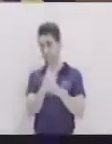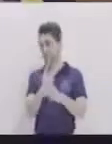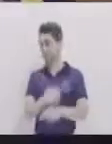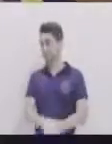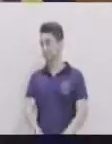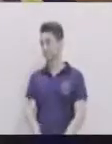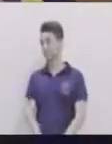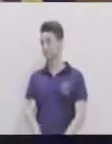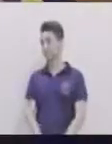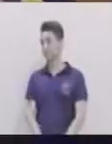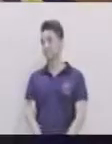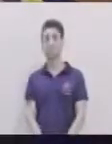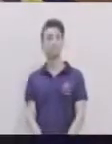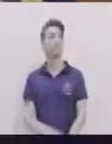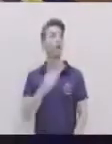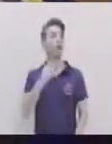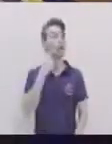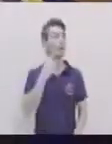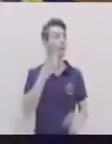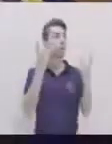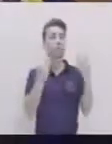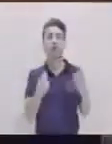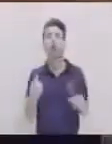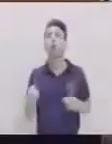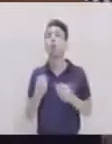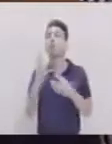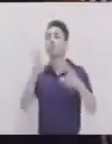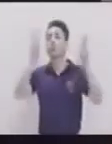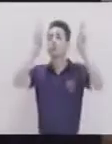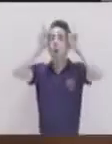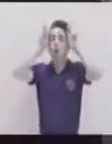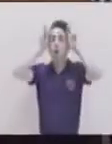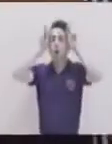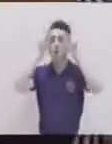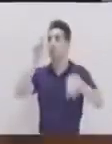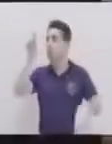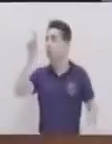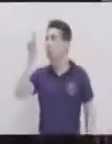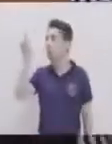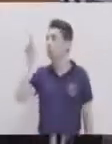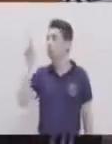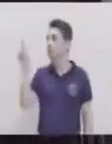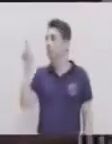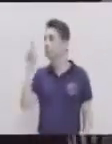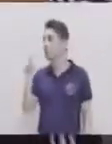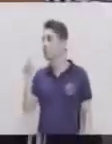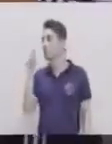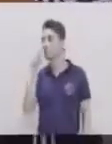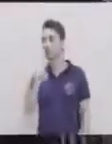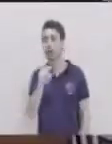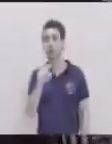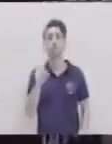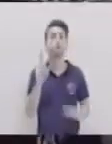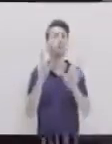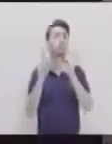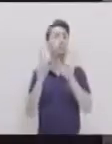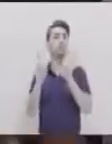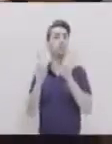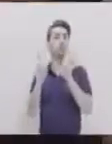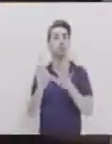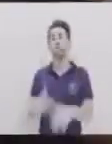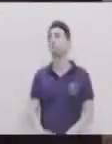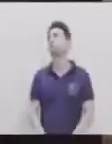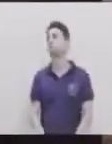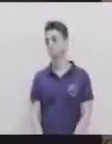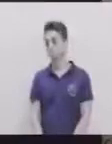Perfecto. Contemos cuántos conejos tenemos. Uno, dos, tres, cuatro,